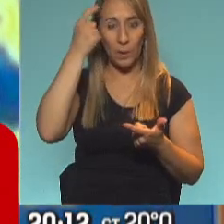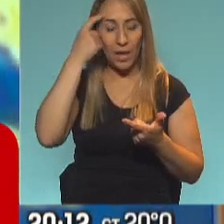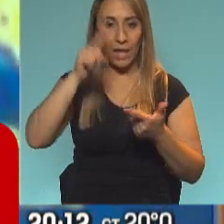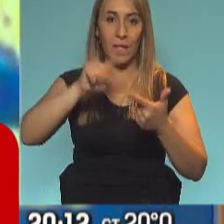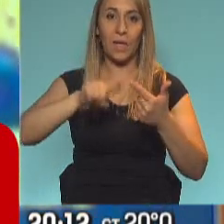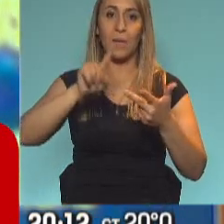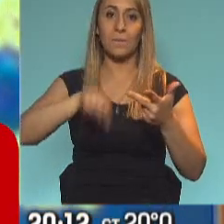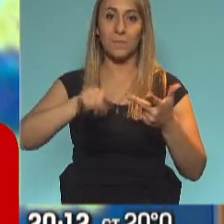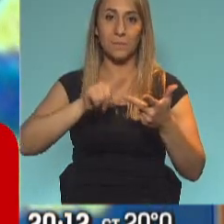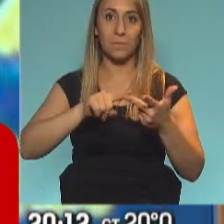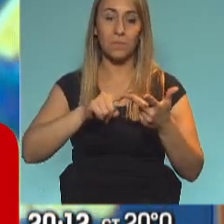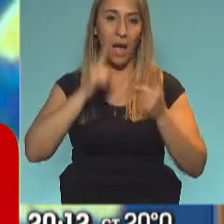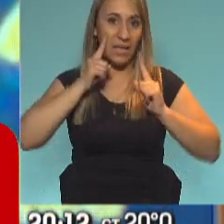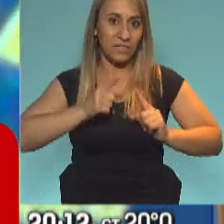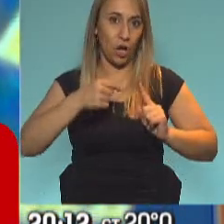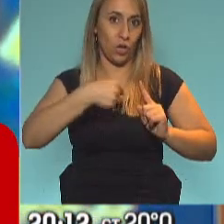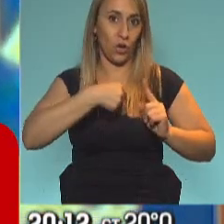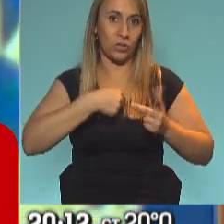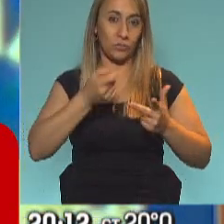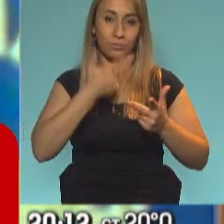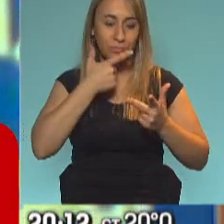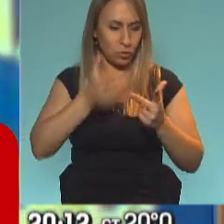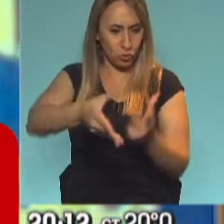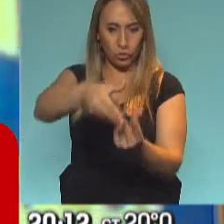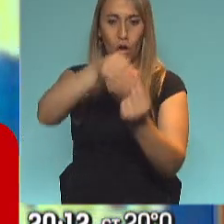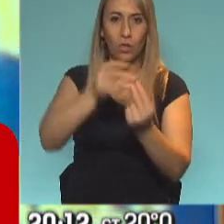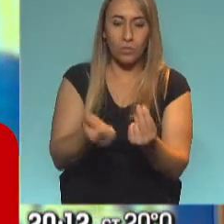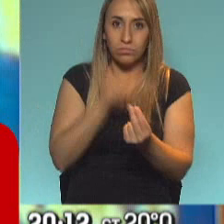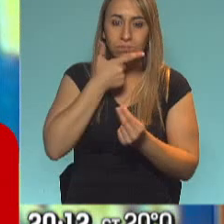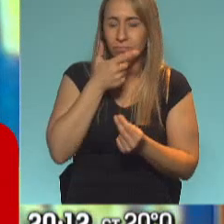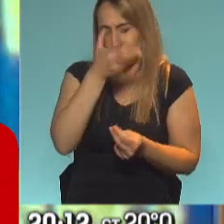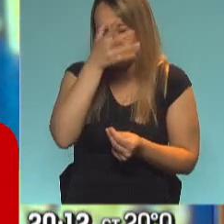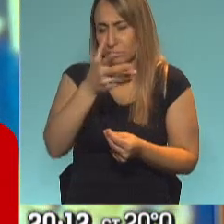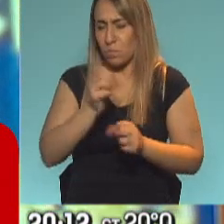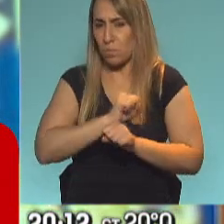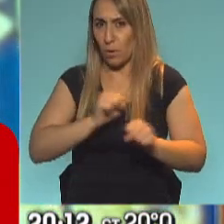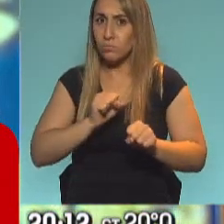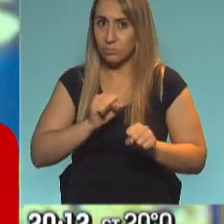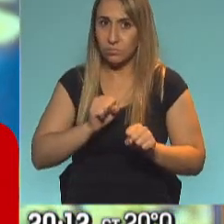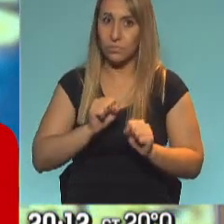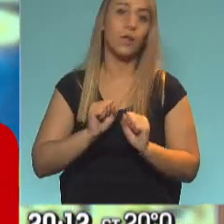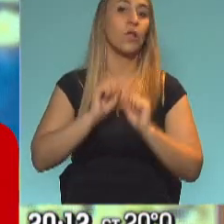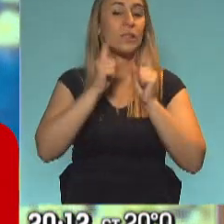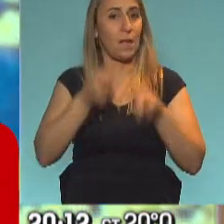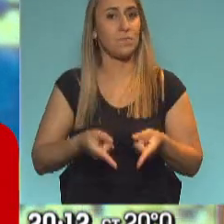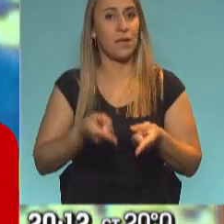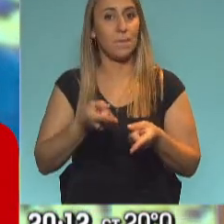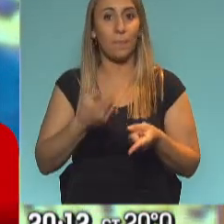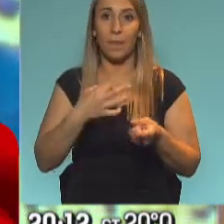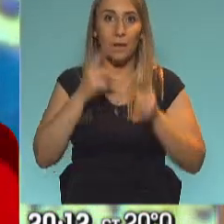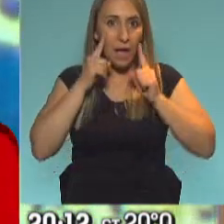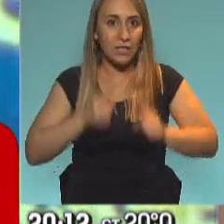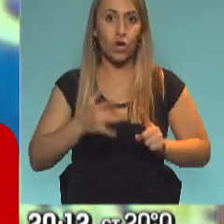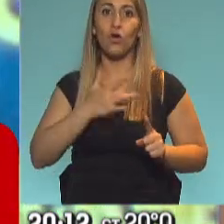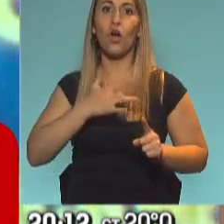que atendiera sus problemas cardíacos, podía ser letal esa mezcla. Pero claro, también debían tener en cuenta el funcionamiento reducido de su